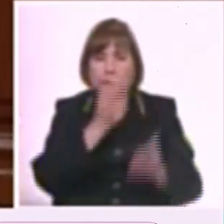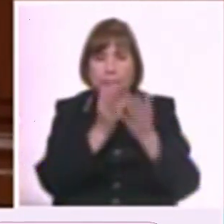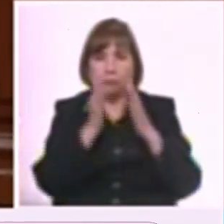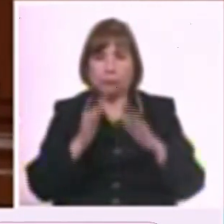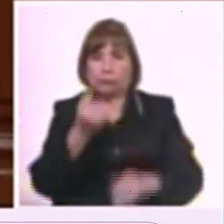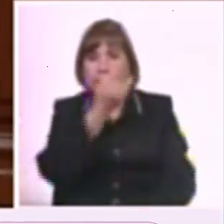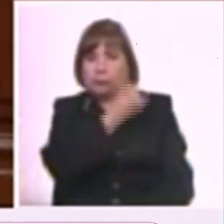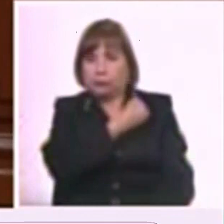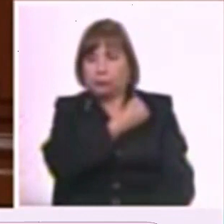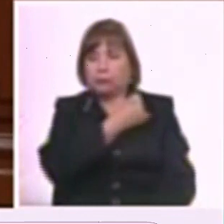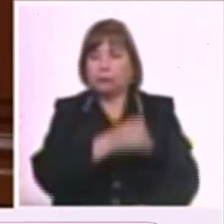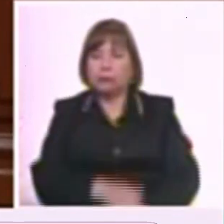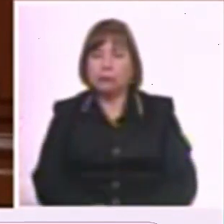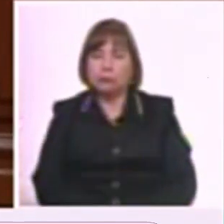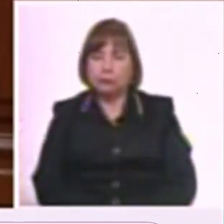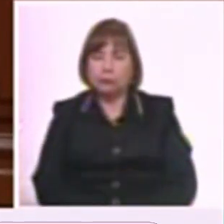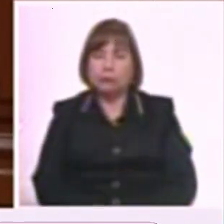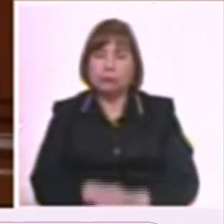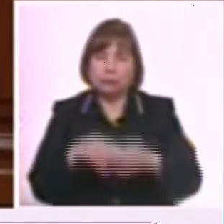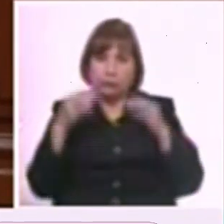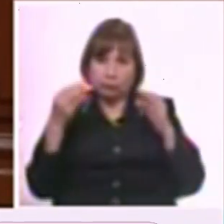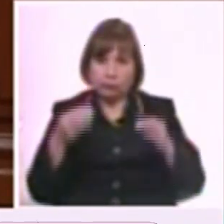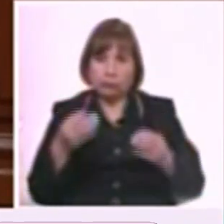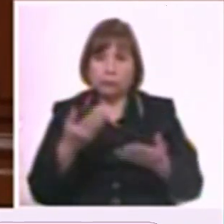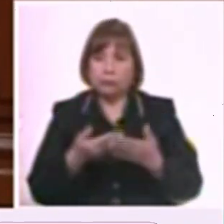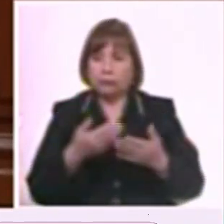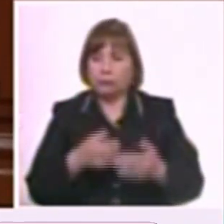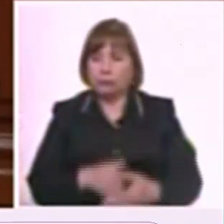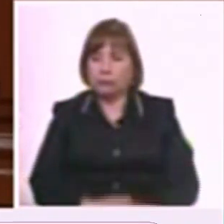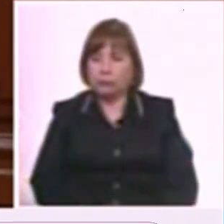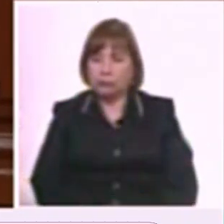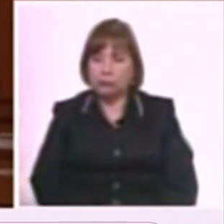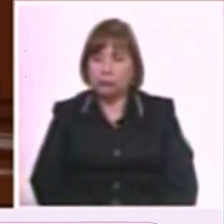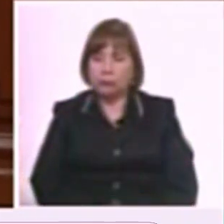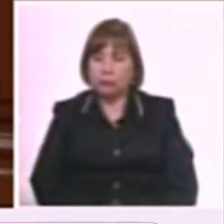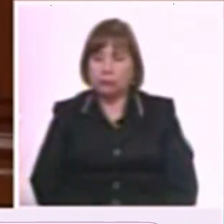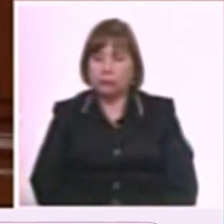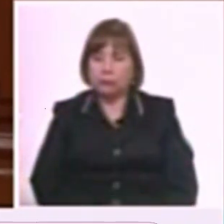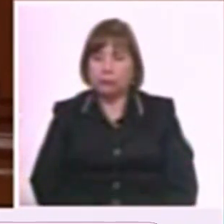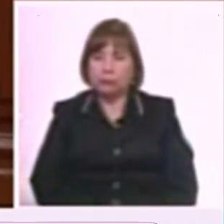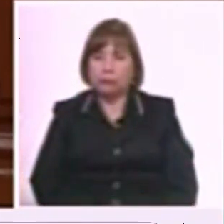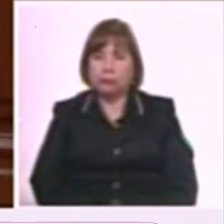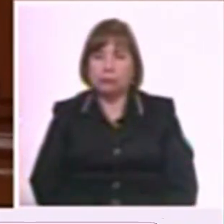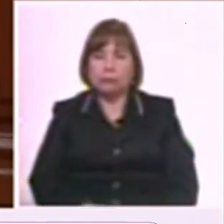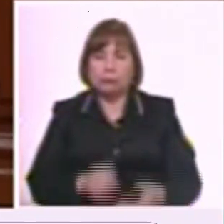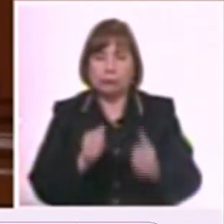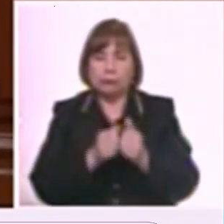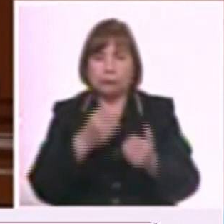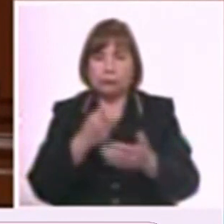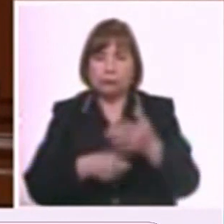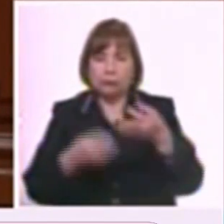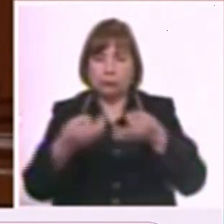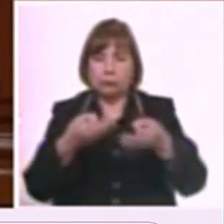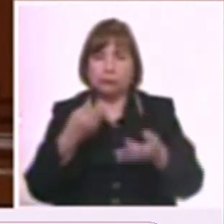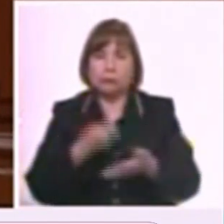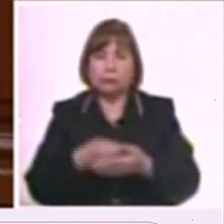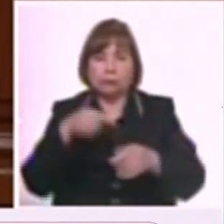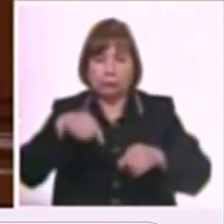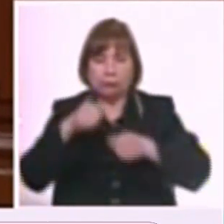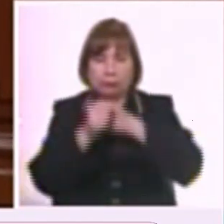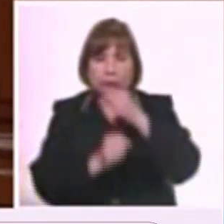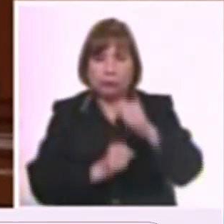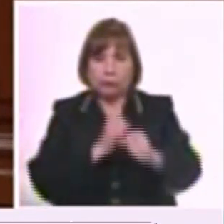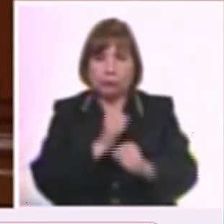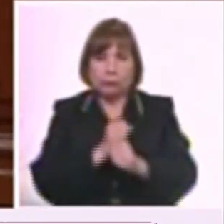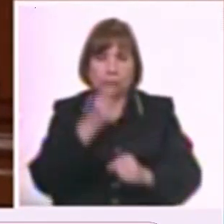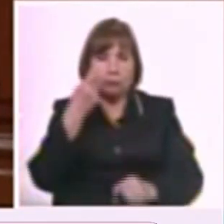medio millón de docentes nombrados y contratados de educación básica y técnica productiva recibirán un aumento de 500 soles, con lo cual